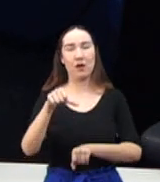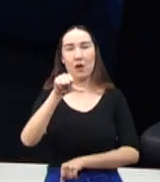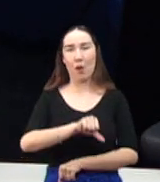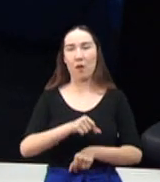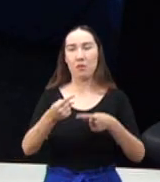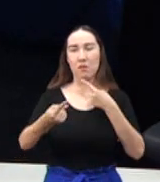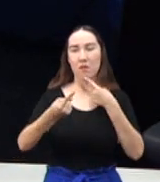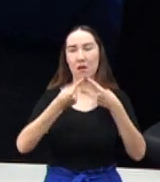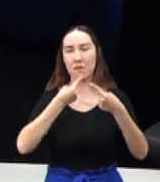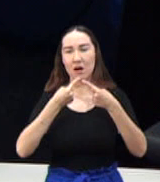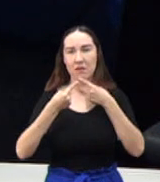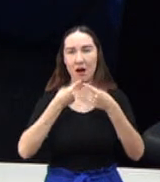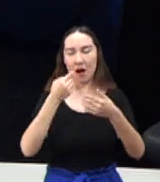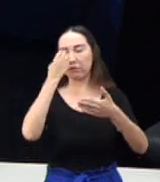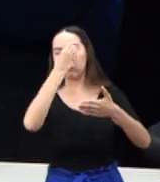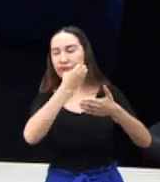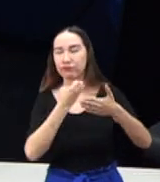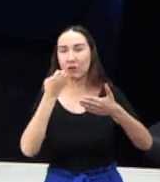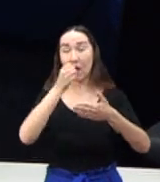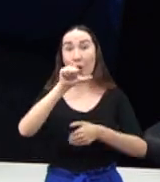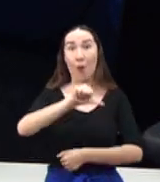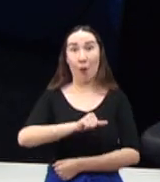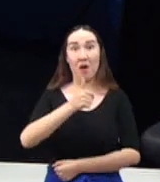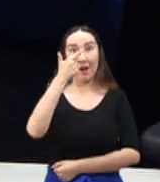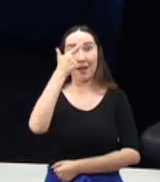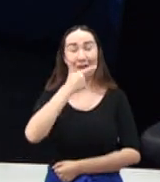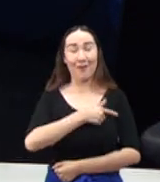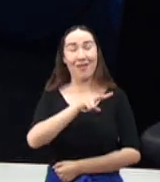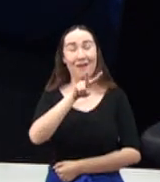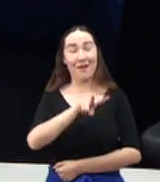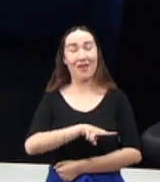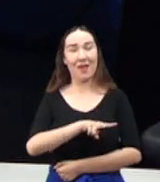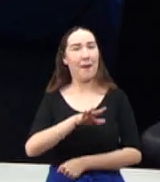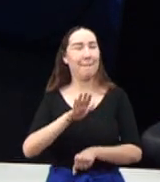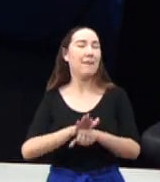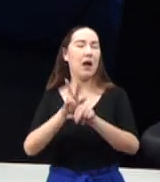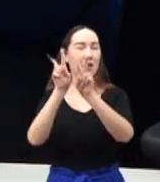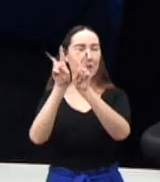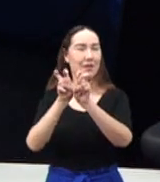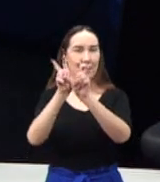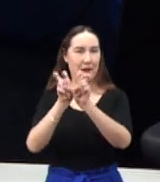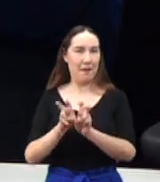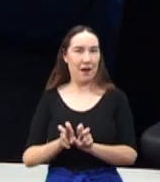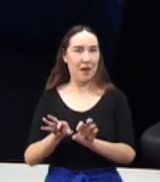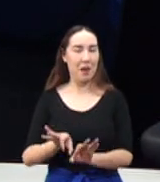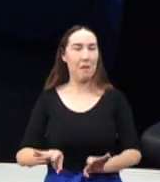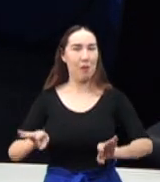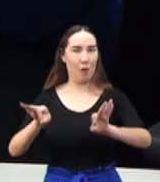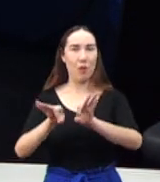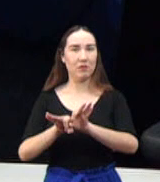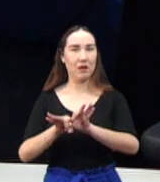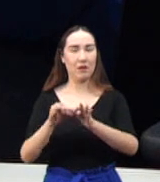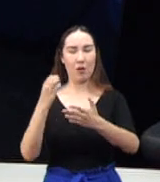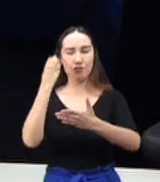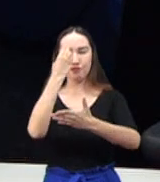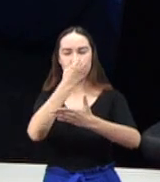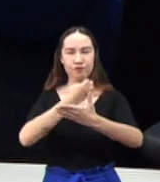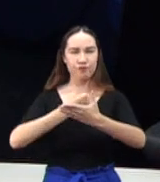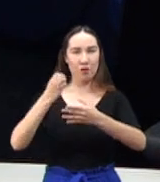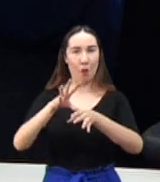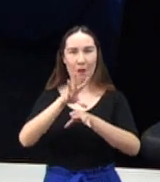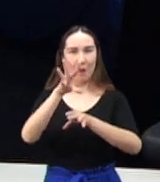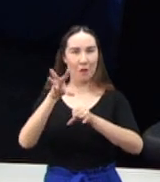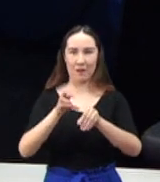platicar y vamos a analizar esta noche. Se desprenden varios más, por supuesto, trataremos de abordar todo lo